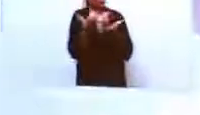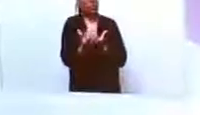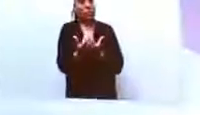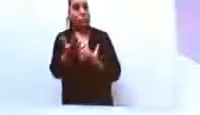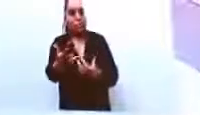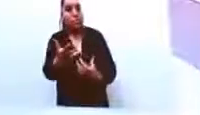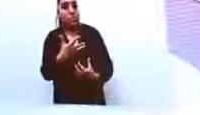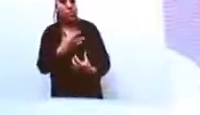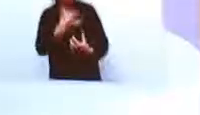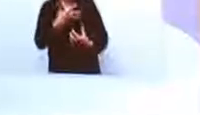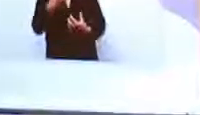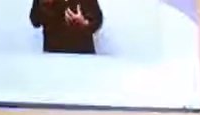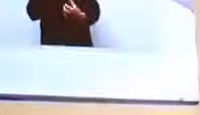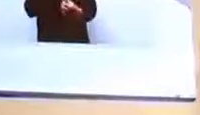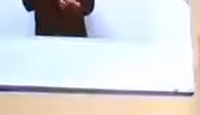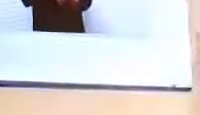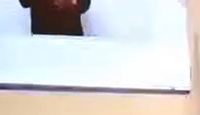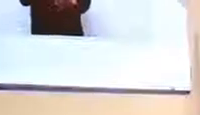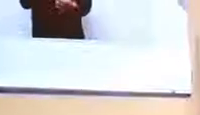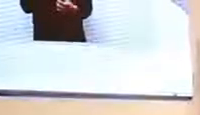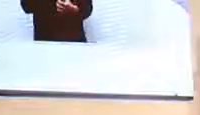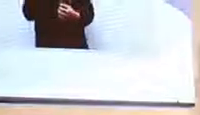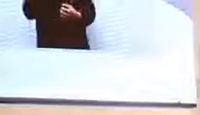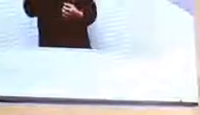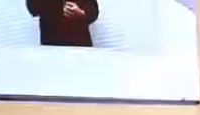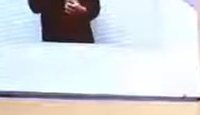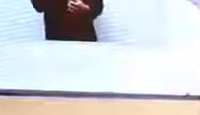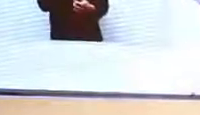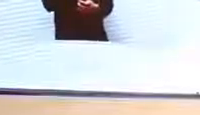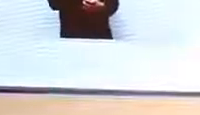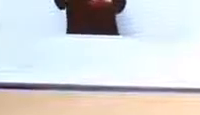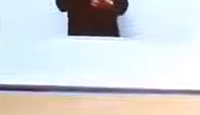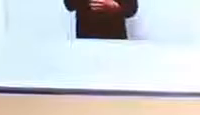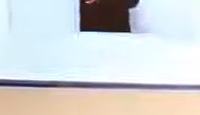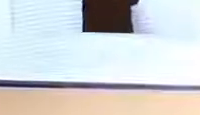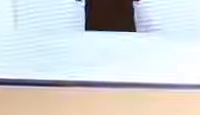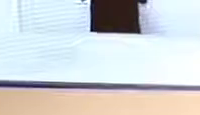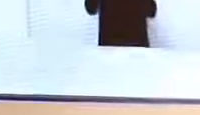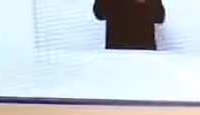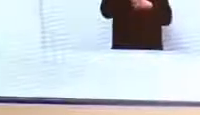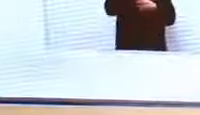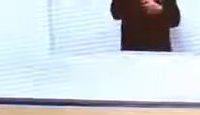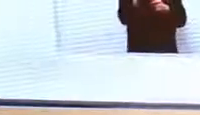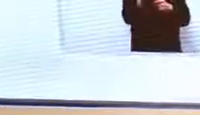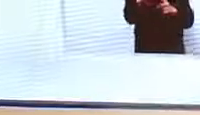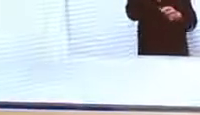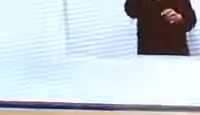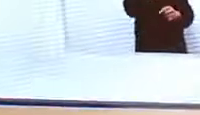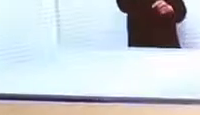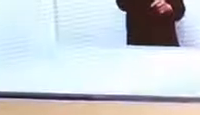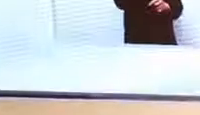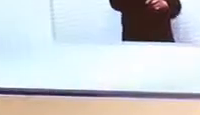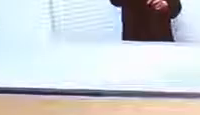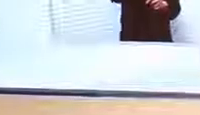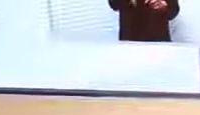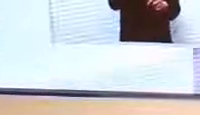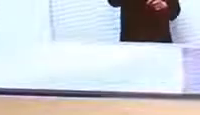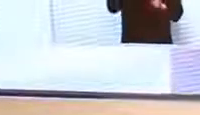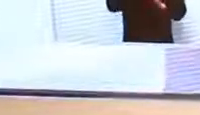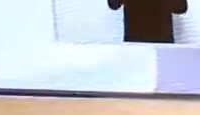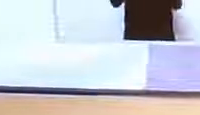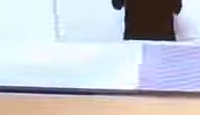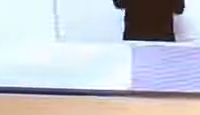cortesía política que tuvieron las diferentes fracciones parlamentarias del senado para aprobar los nombramientos